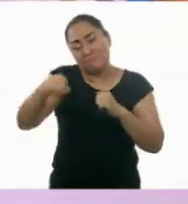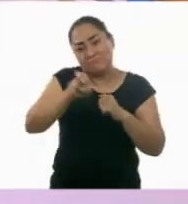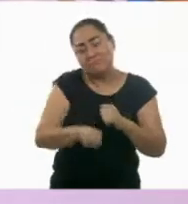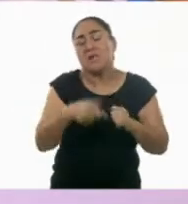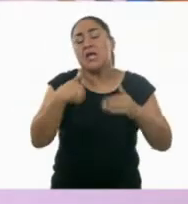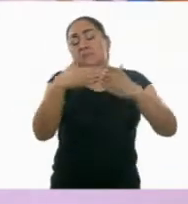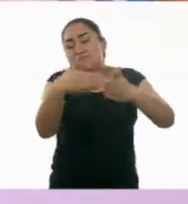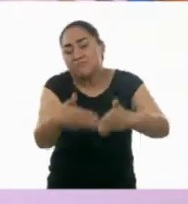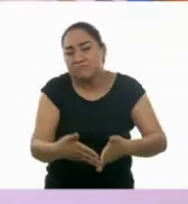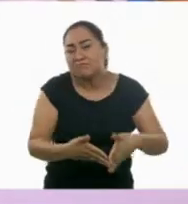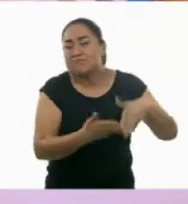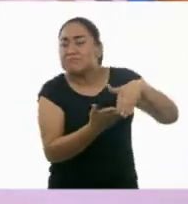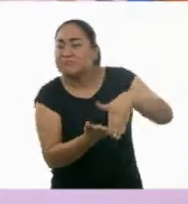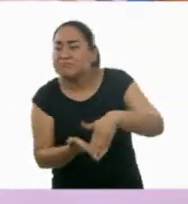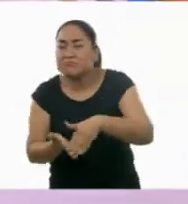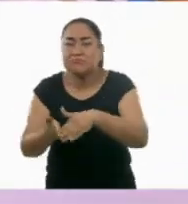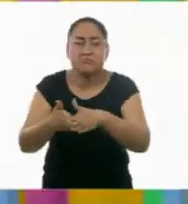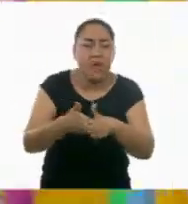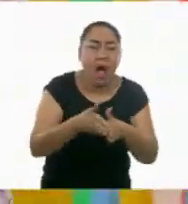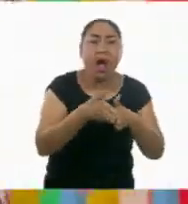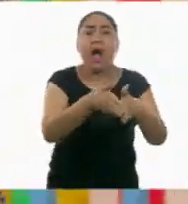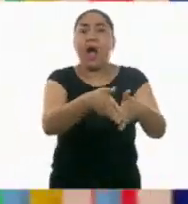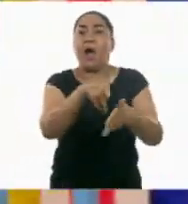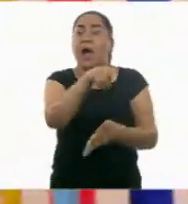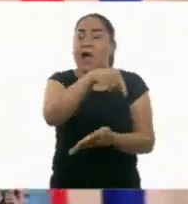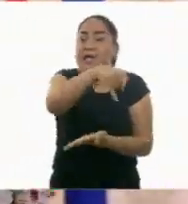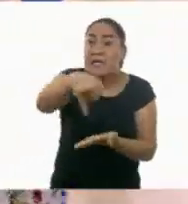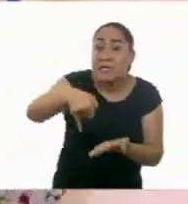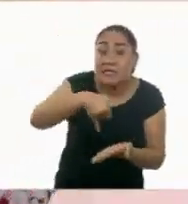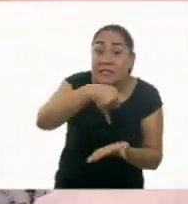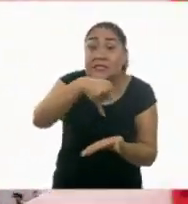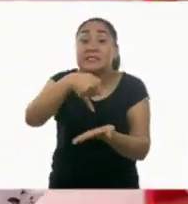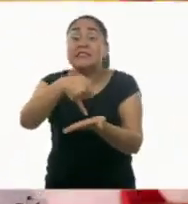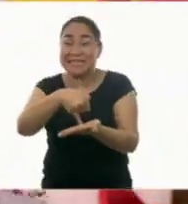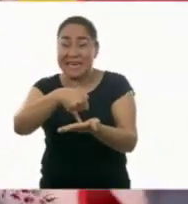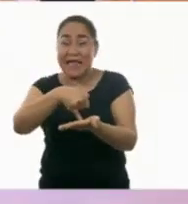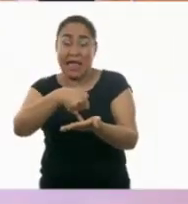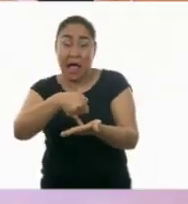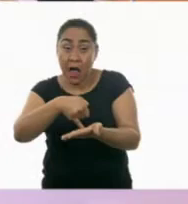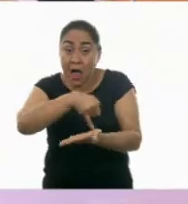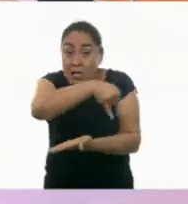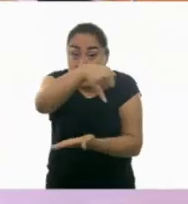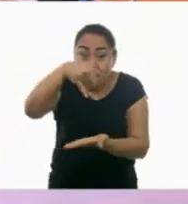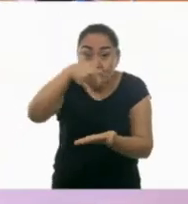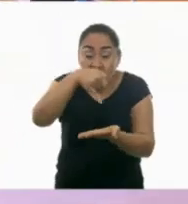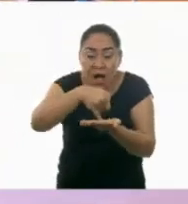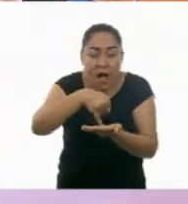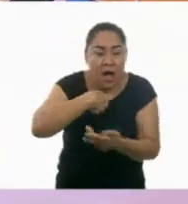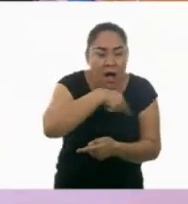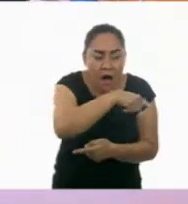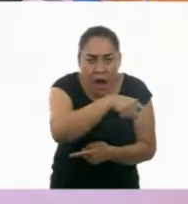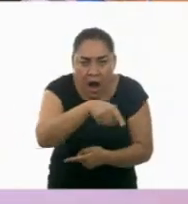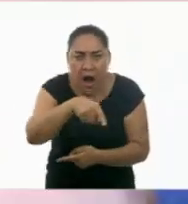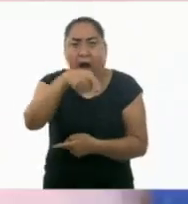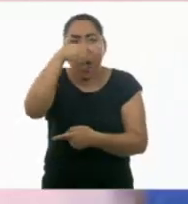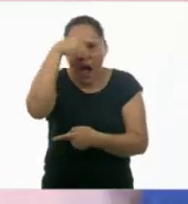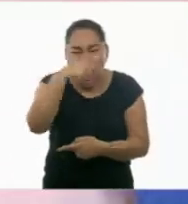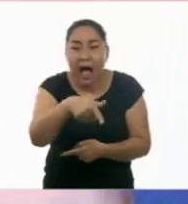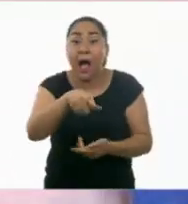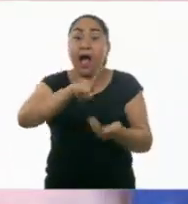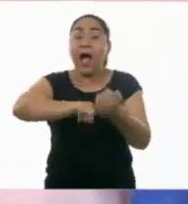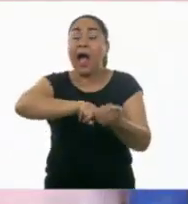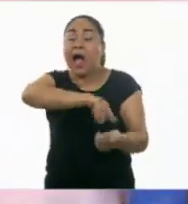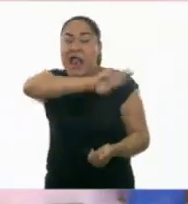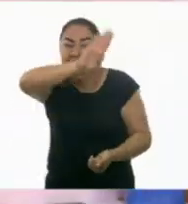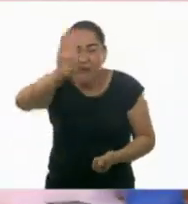navegando y a una isla llegué y en la isla encontré un